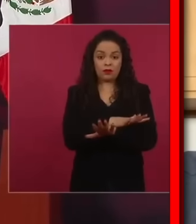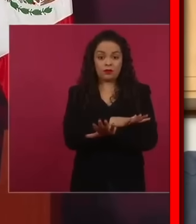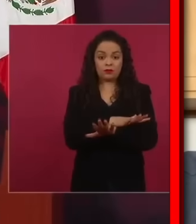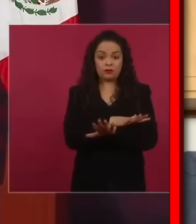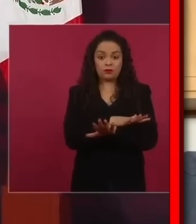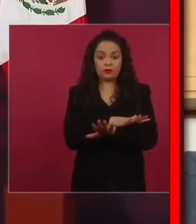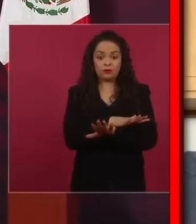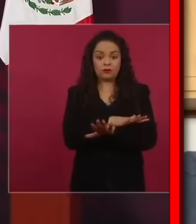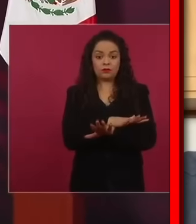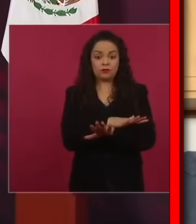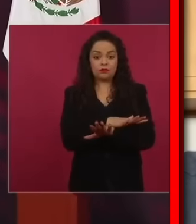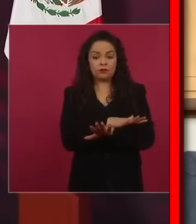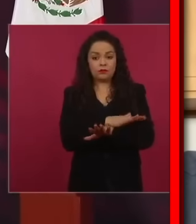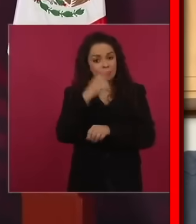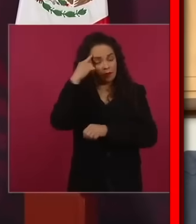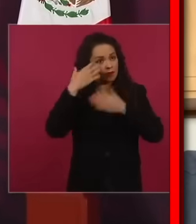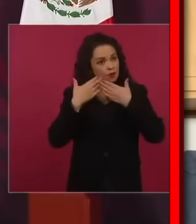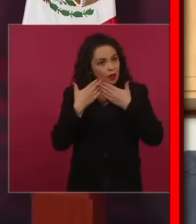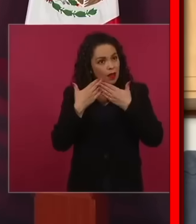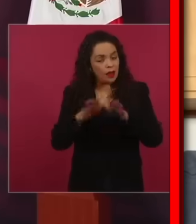eh tener una